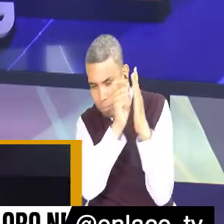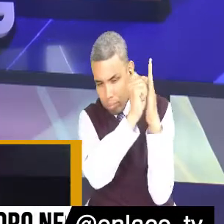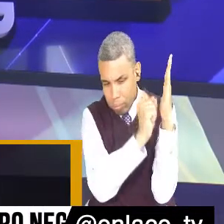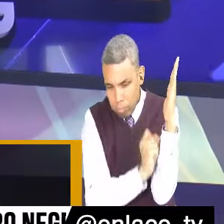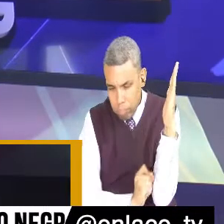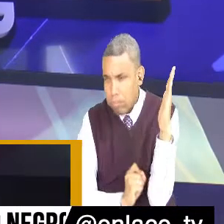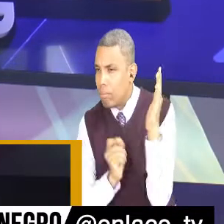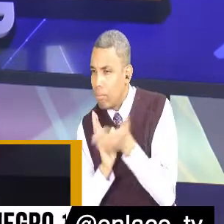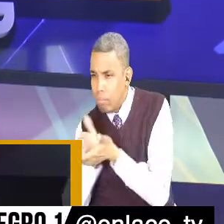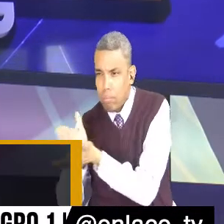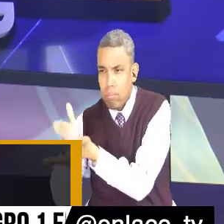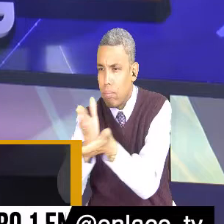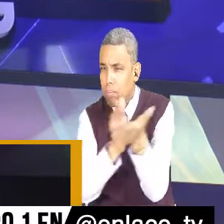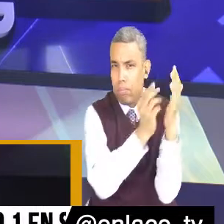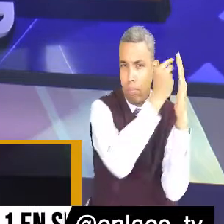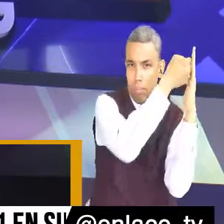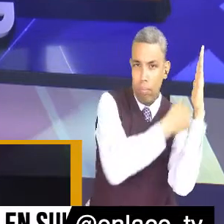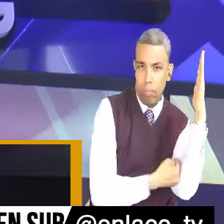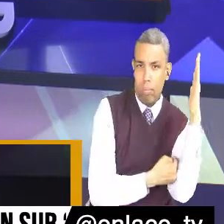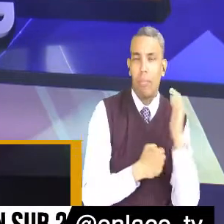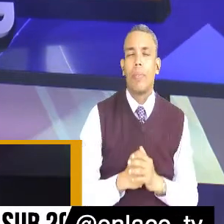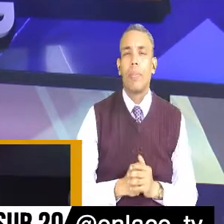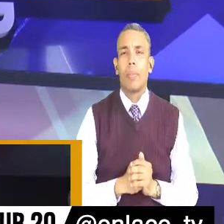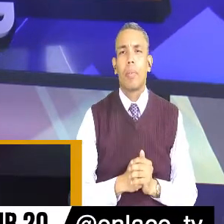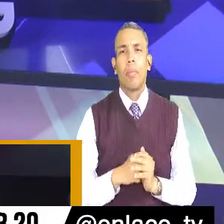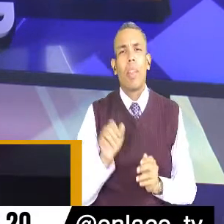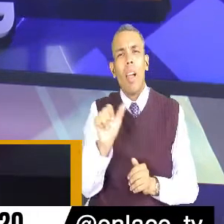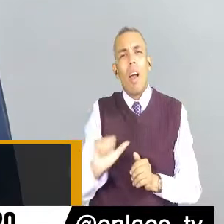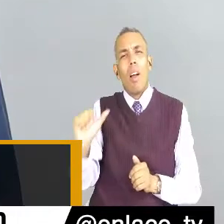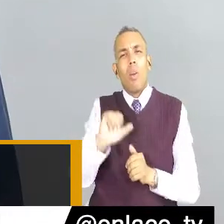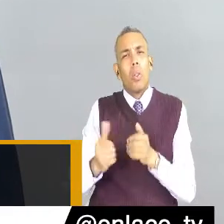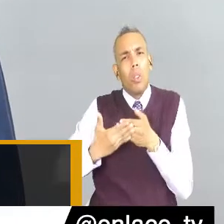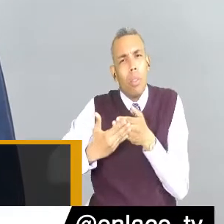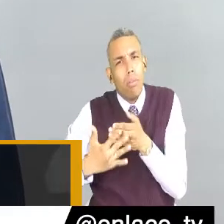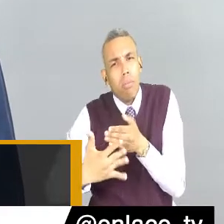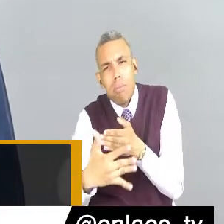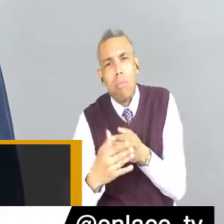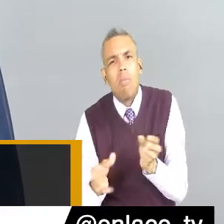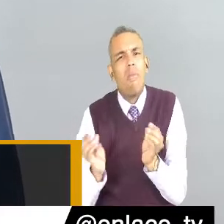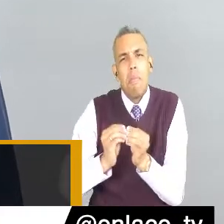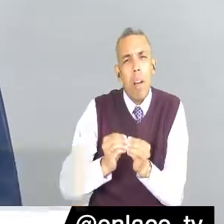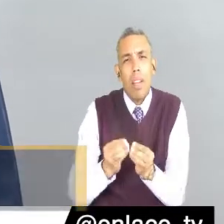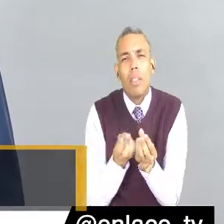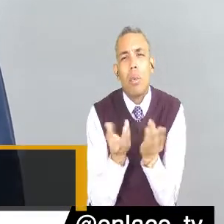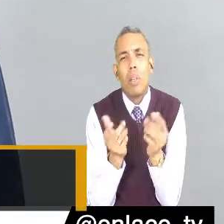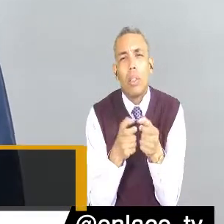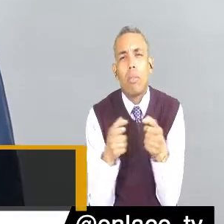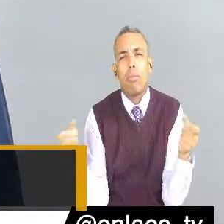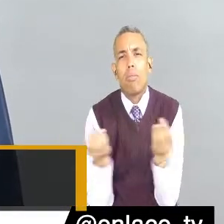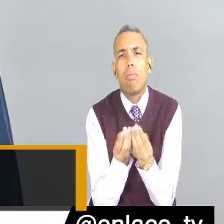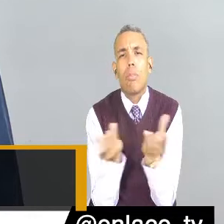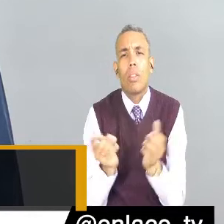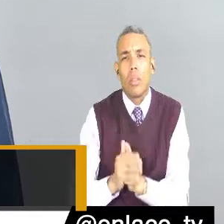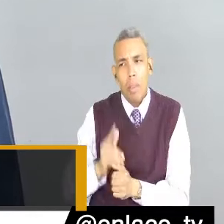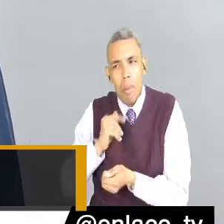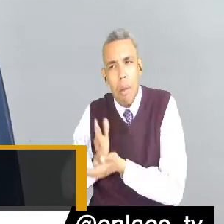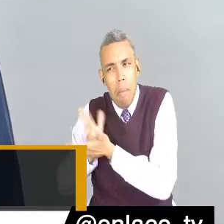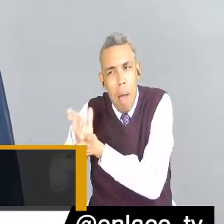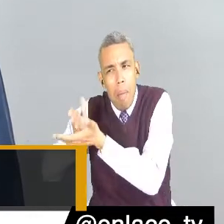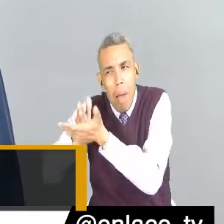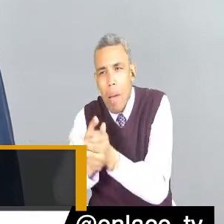¿cuántas familias serían escogidas para ser parte de este proyecto de vivienda? Después de agosto se van a hacer unos cruces